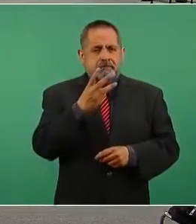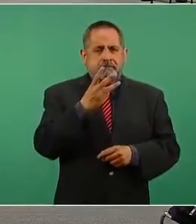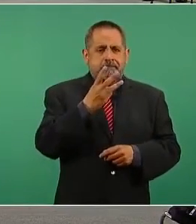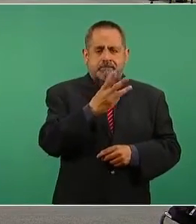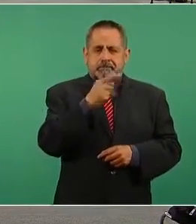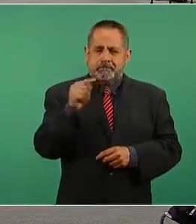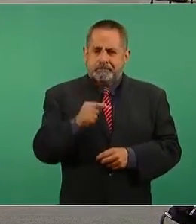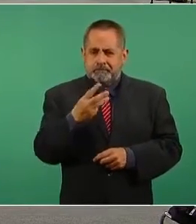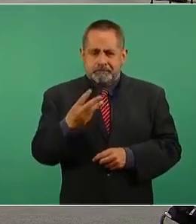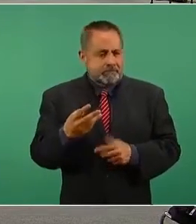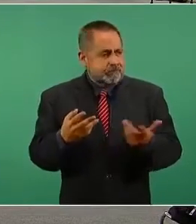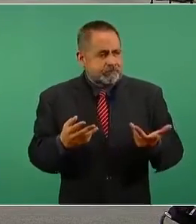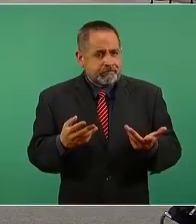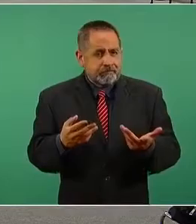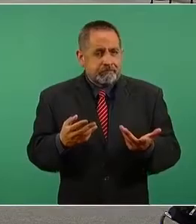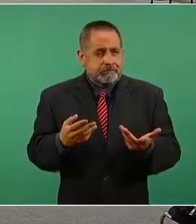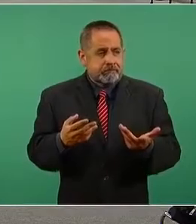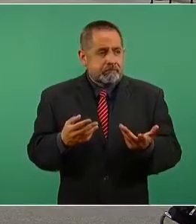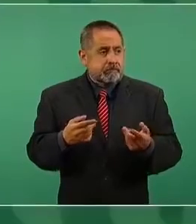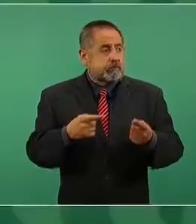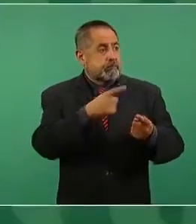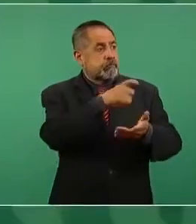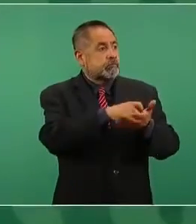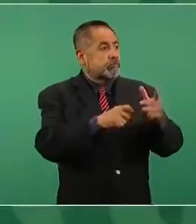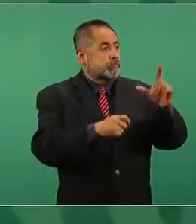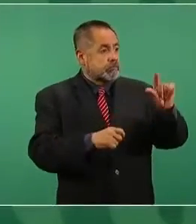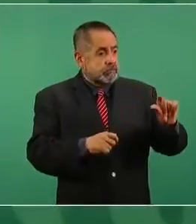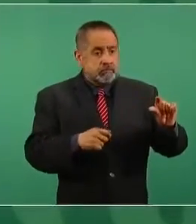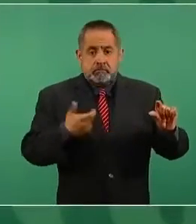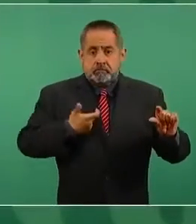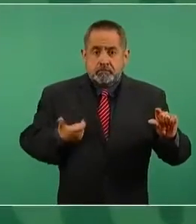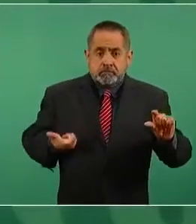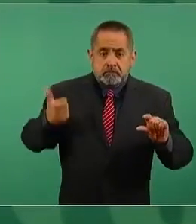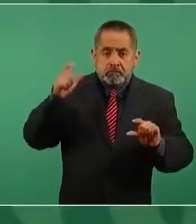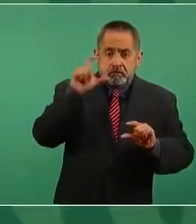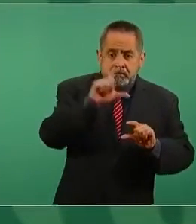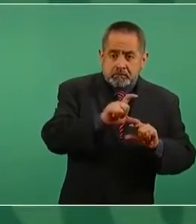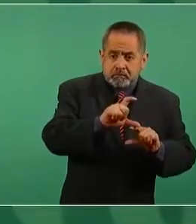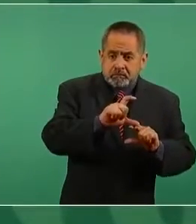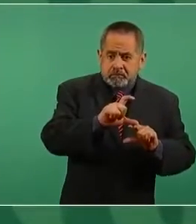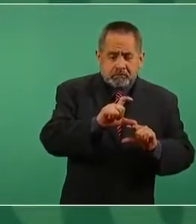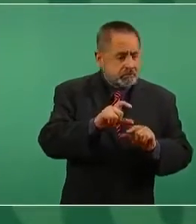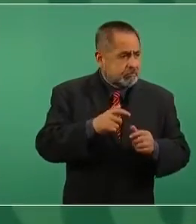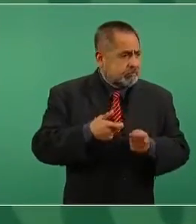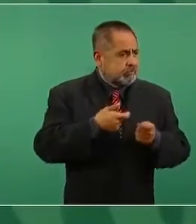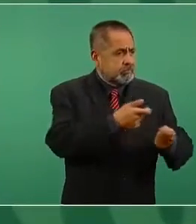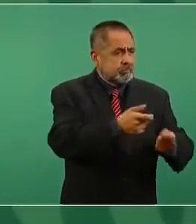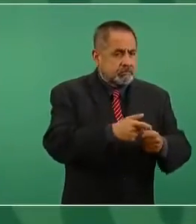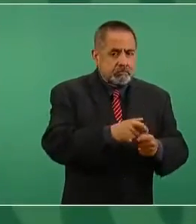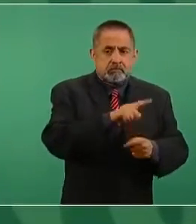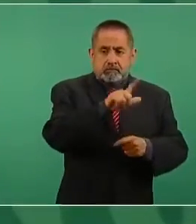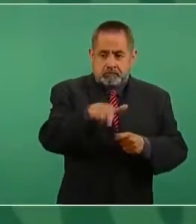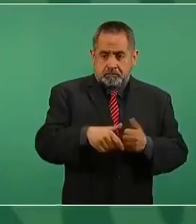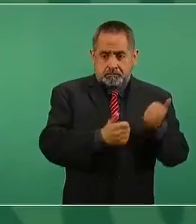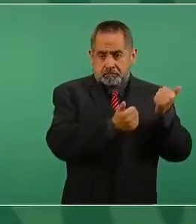importación. O sea, Pemex subsidiaba Pero no solo eso, el